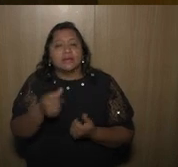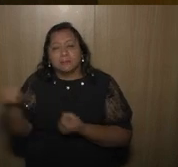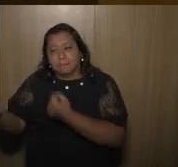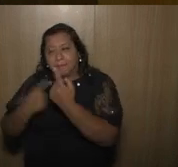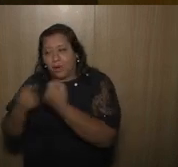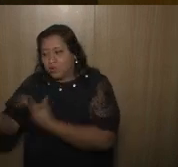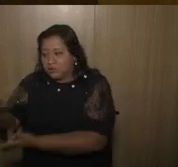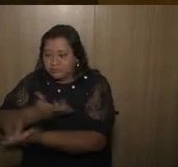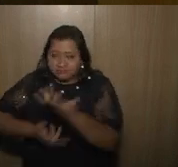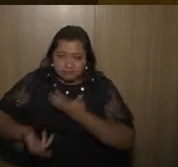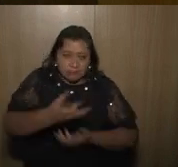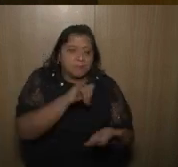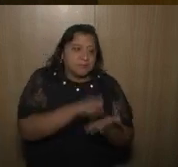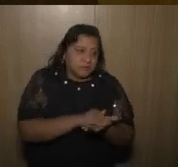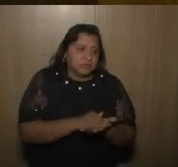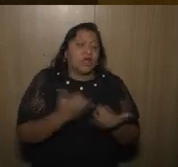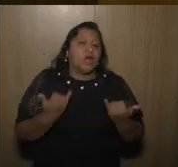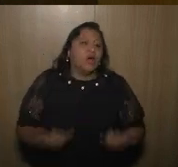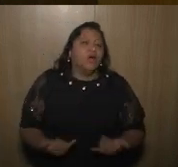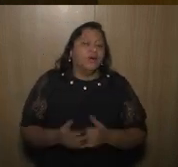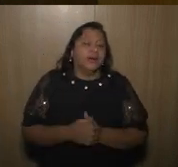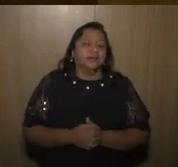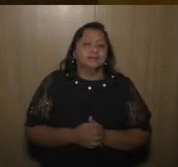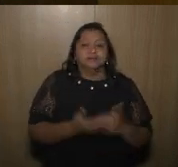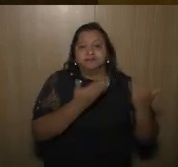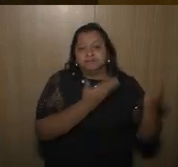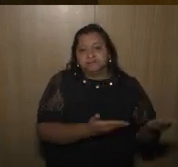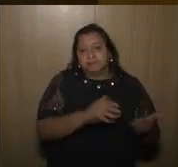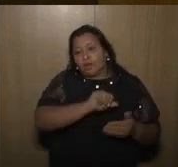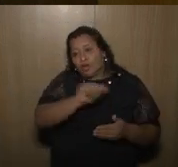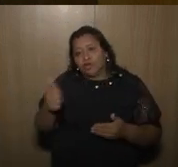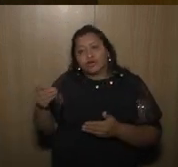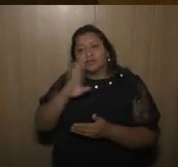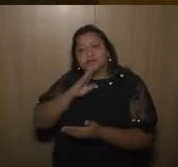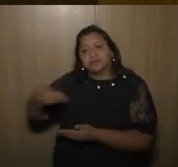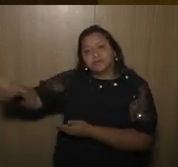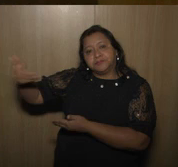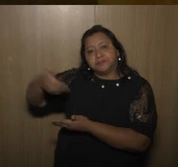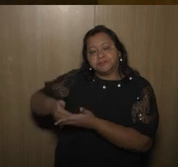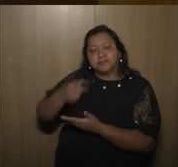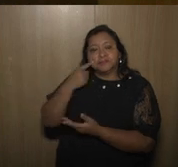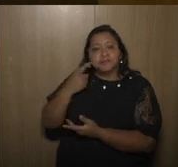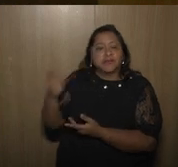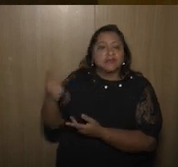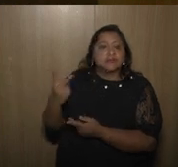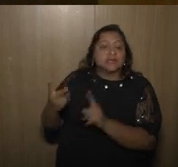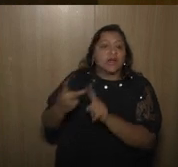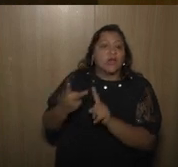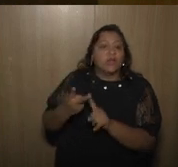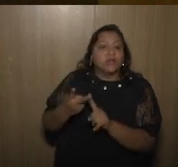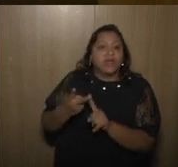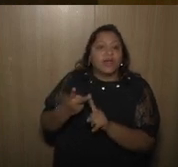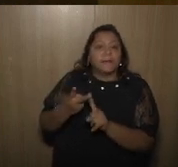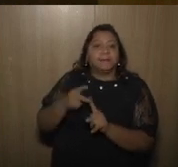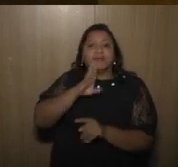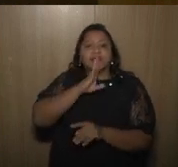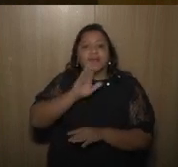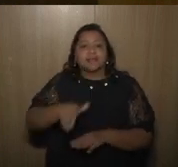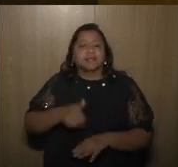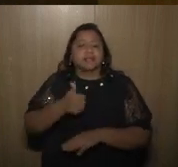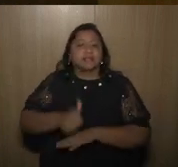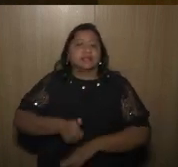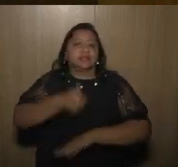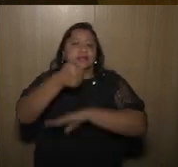se van a compartir. Entonces vamos a tener ahora el siguiente aporte, la segunda expectativa, a cargo del director de